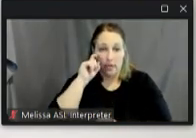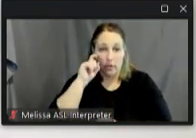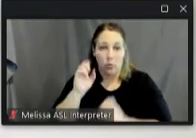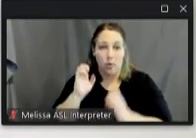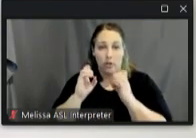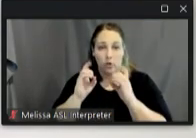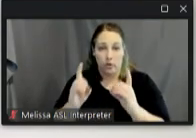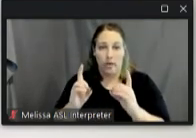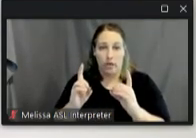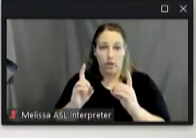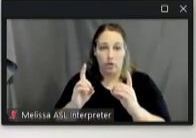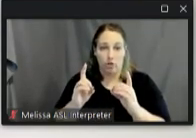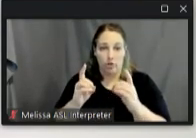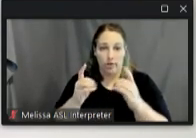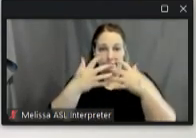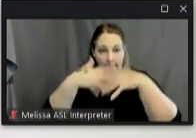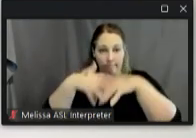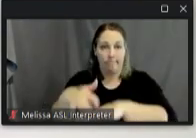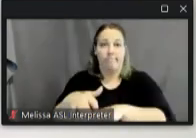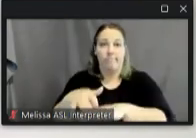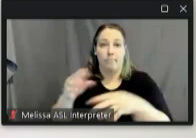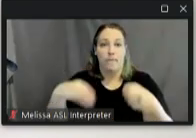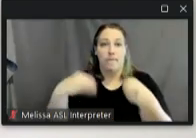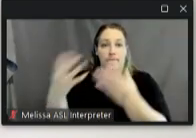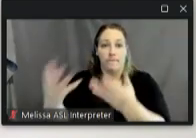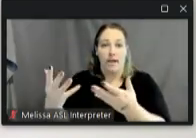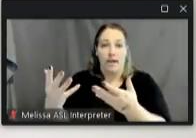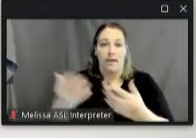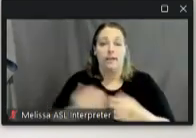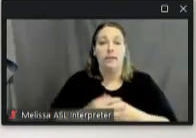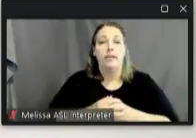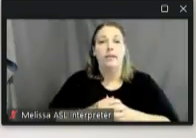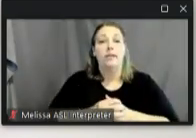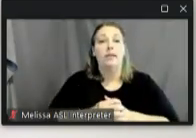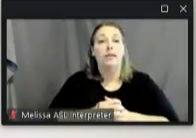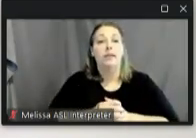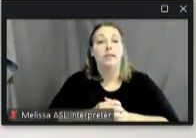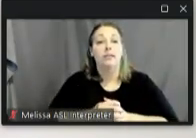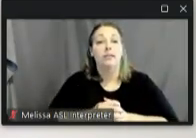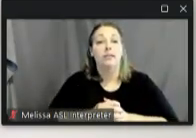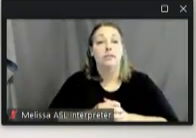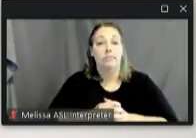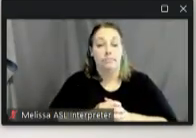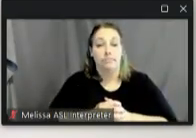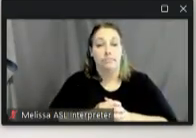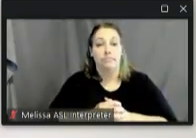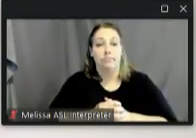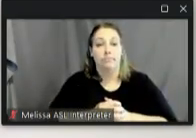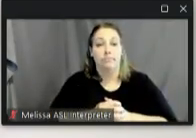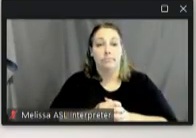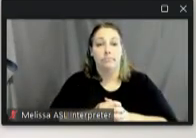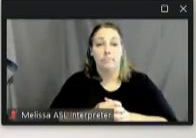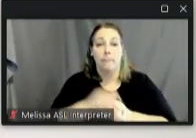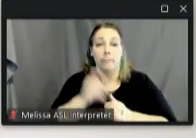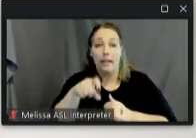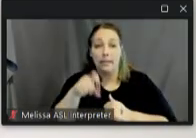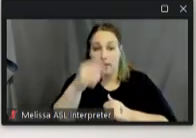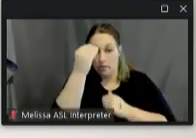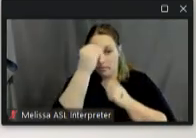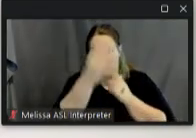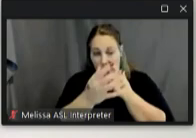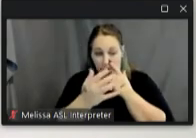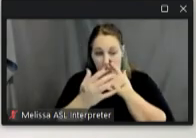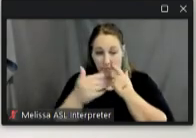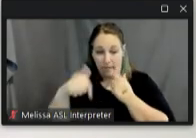es preciso reconocer aquí el enorme desafío que enfrentamos como Estado, como gobierno acuerpado por